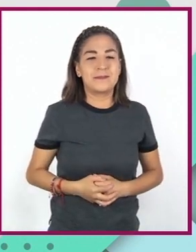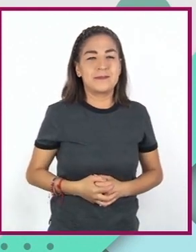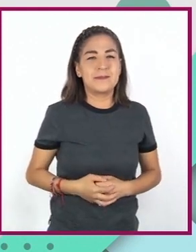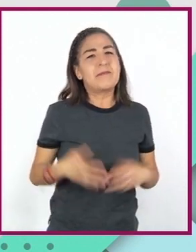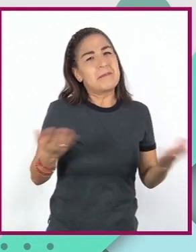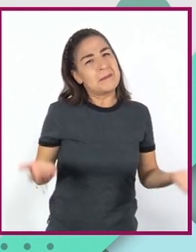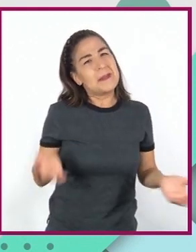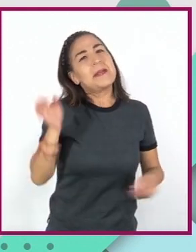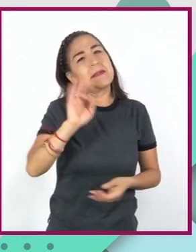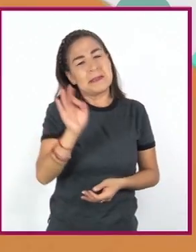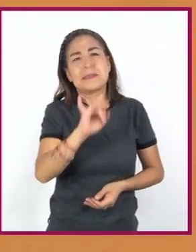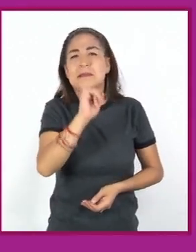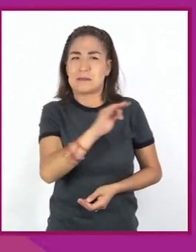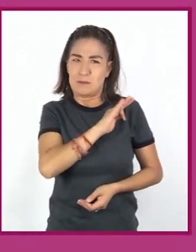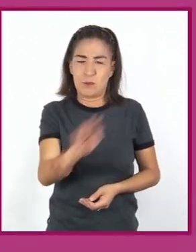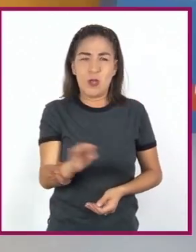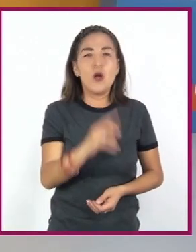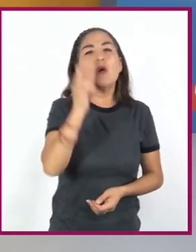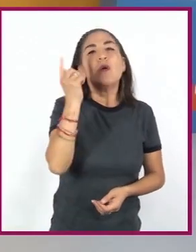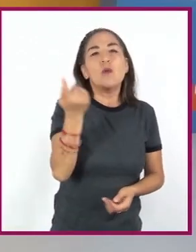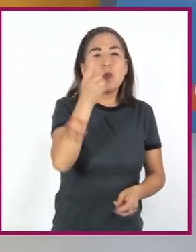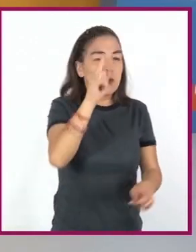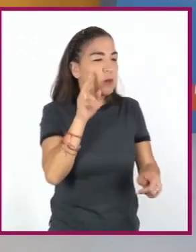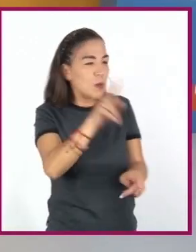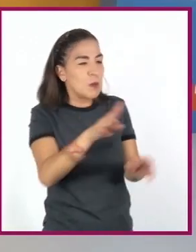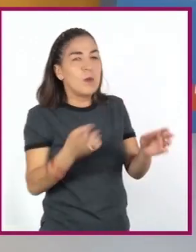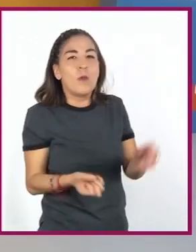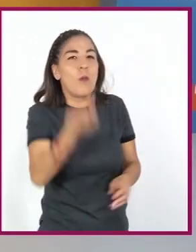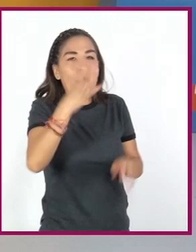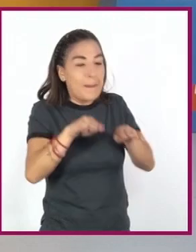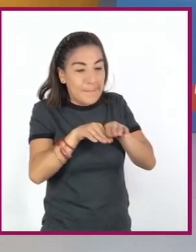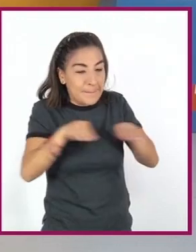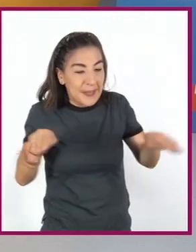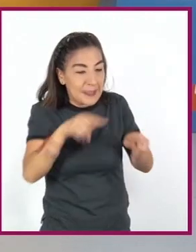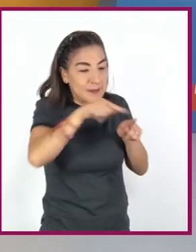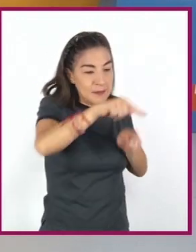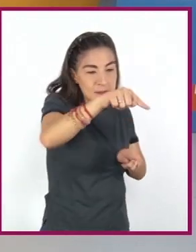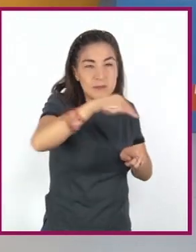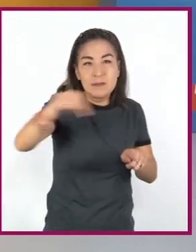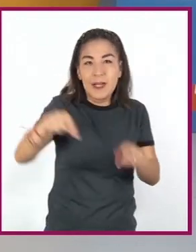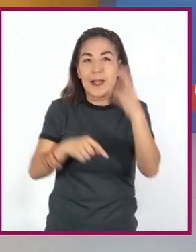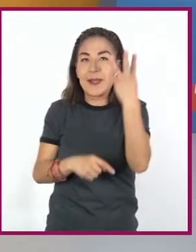Bueno, sí, maestra. Basta con saber la medida que tienen las 3 dimensiones.